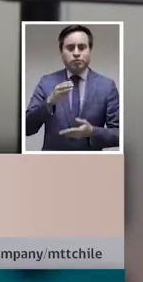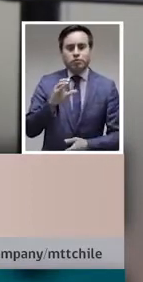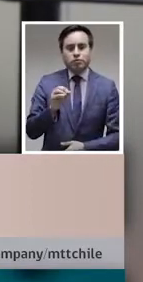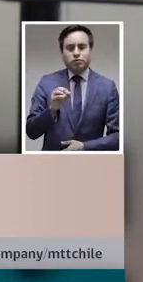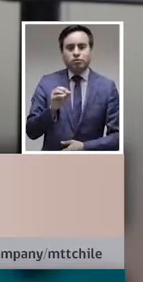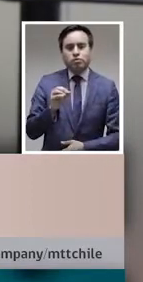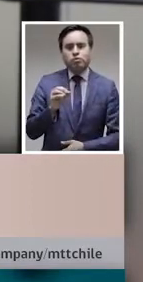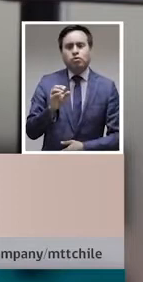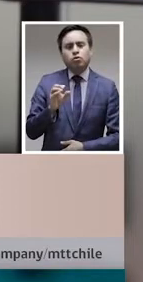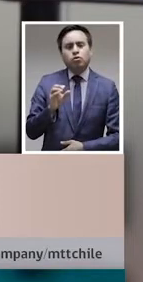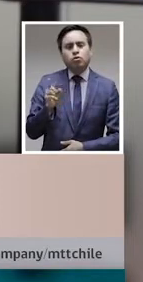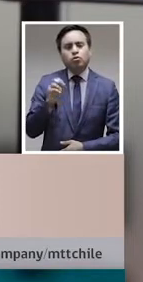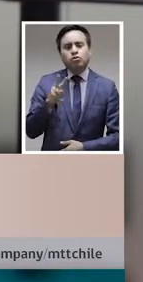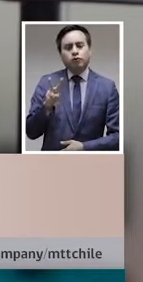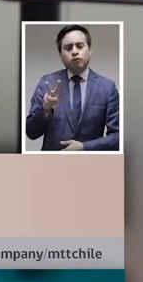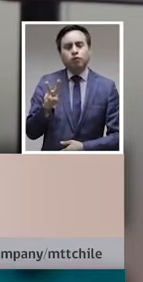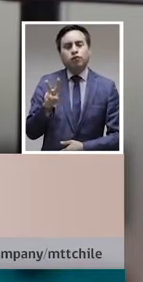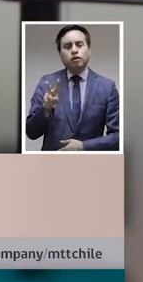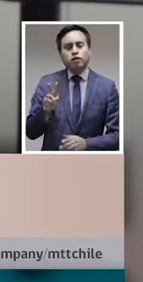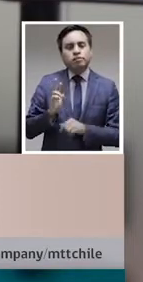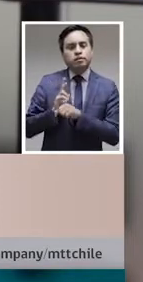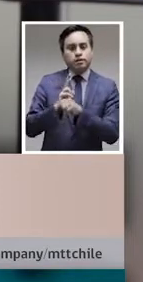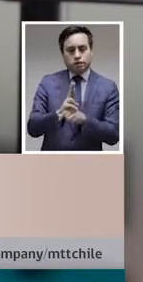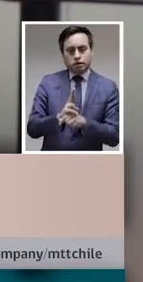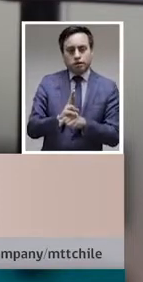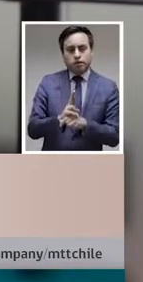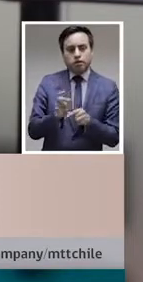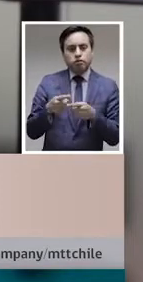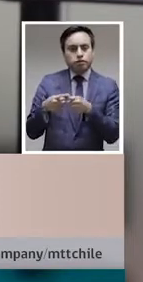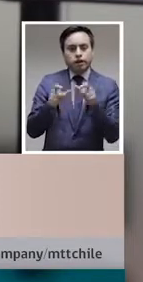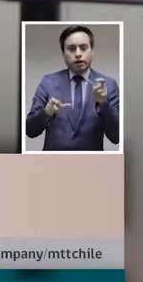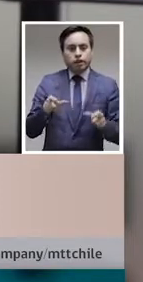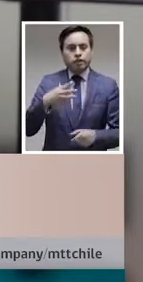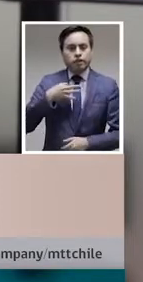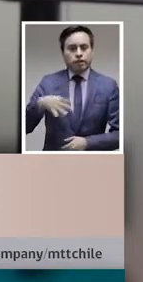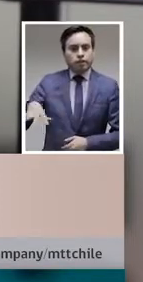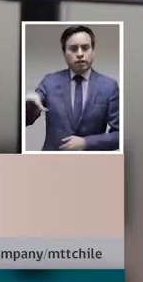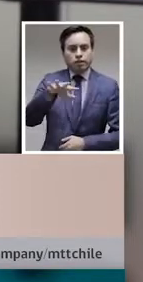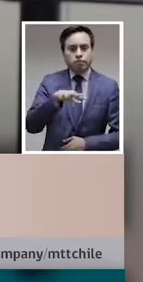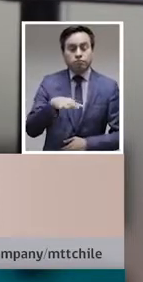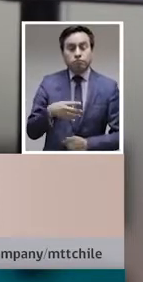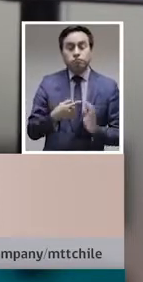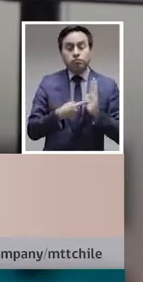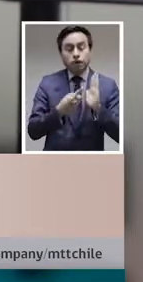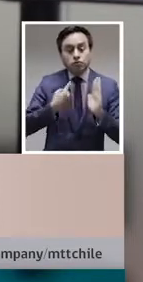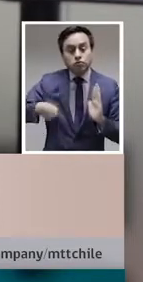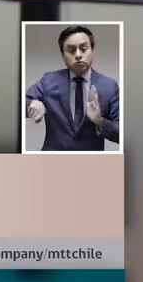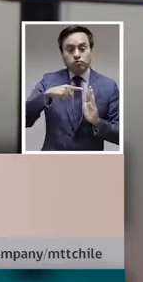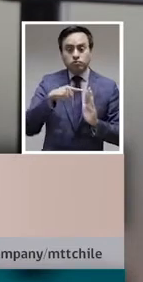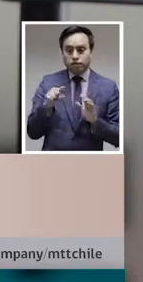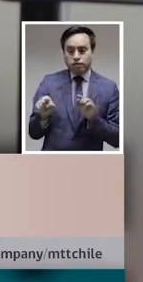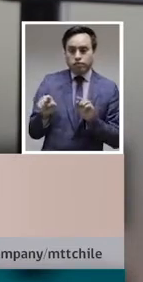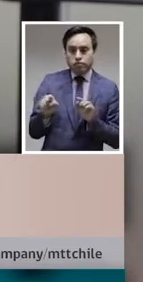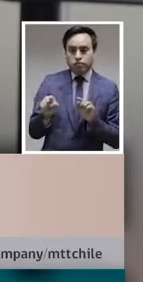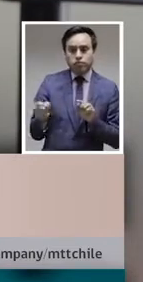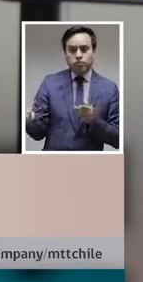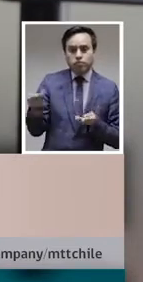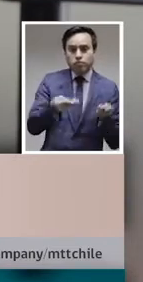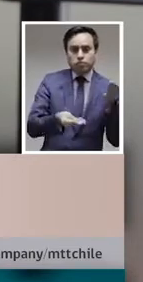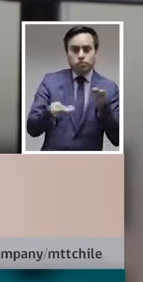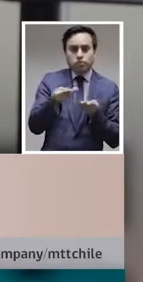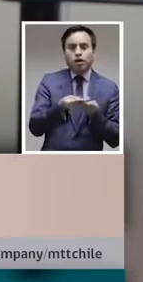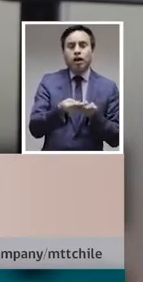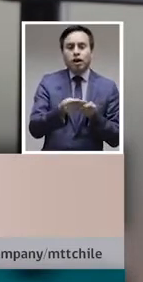COSOC. El COSOC representa a la sociedad civil y eso para nosotros es el elemento que nutre las